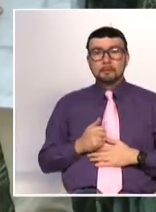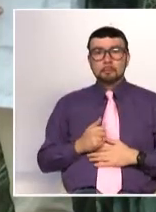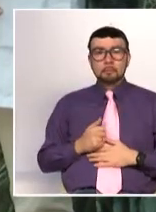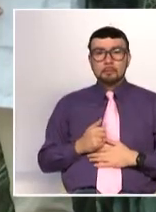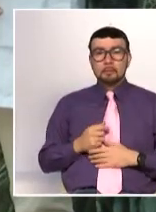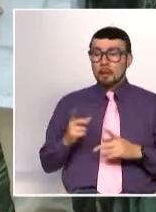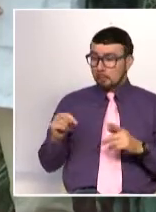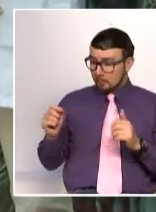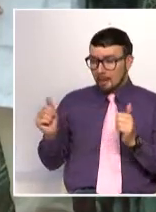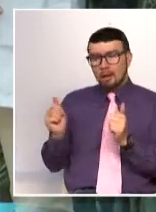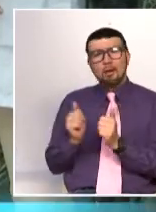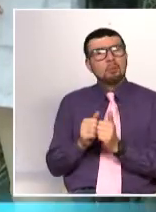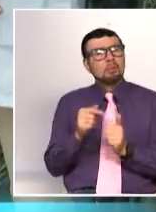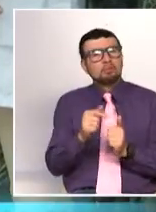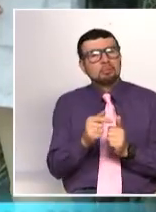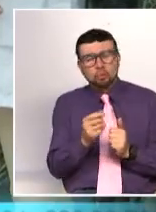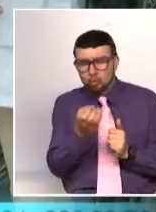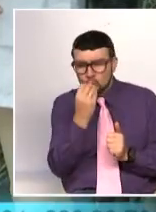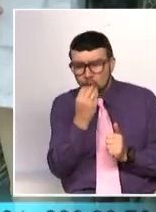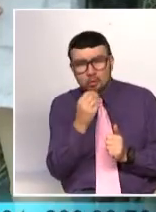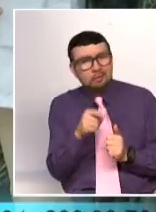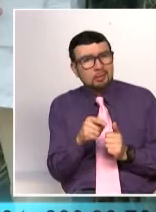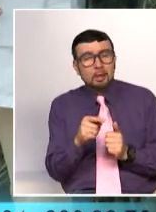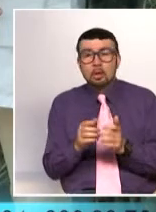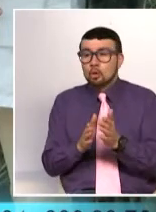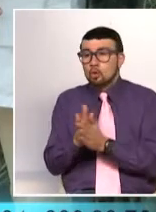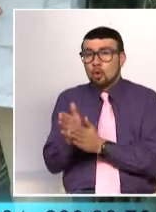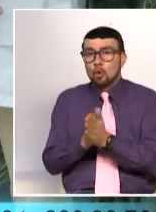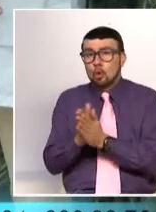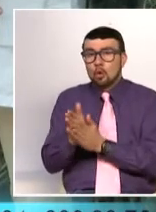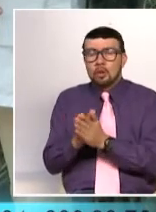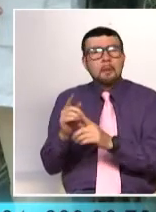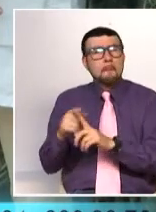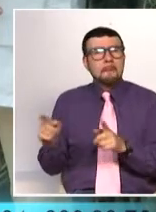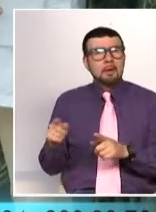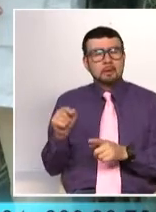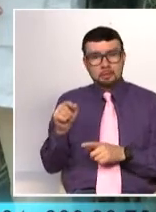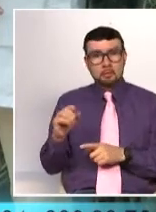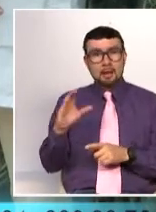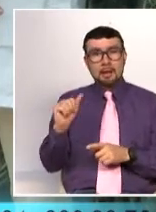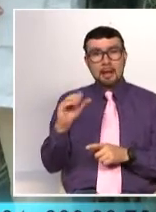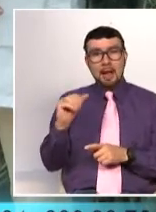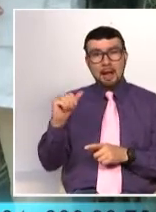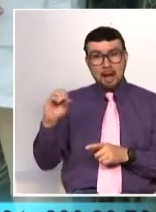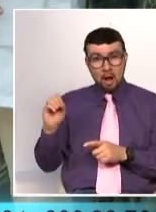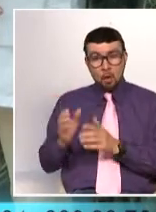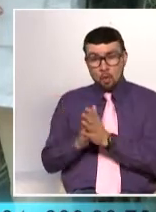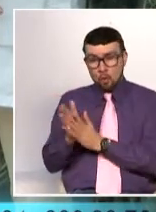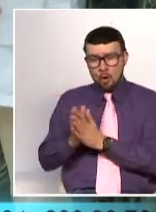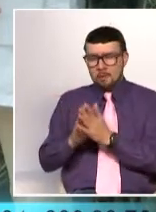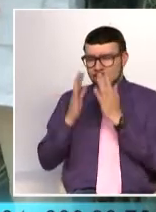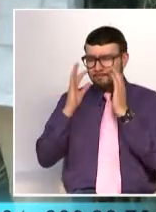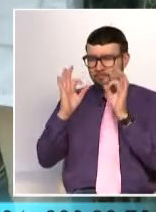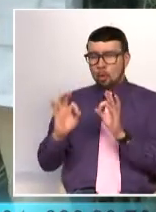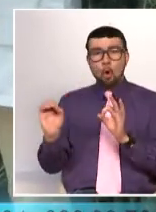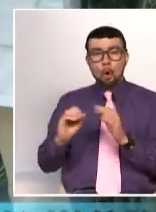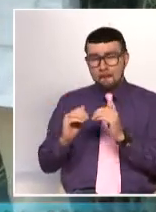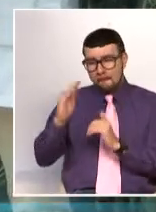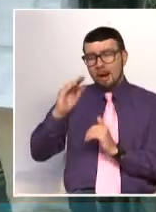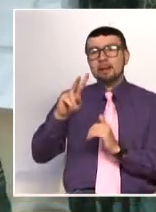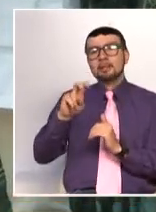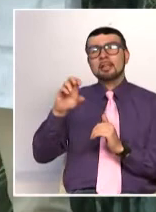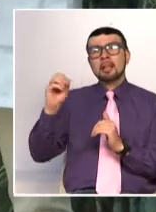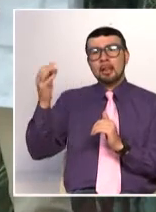acompañar esto con puede ser un chocolate preferiblemente cacao al 100% puro o con más del 70%